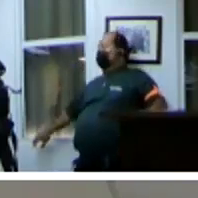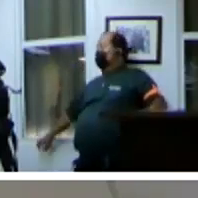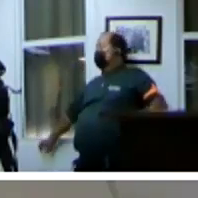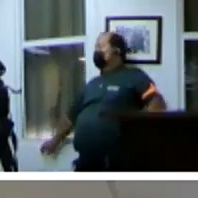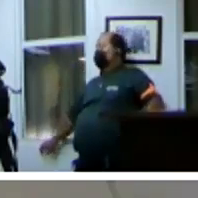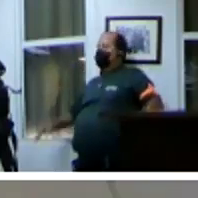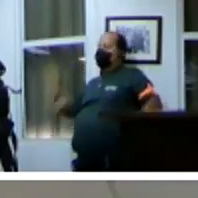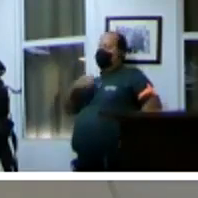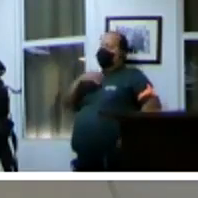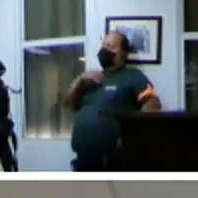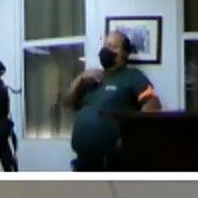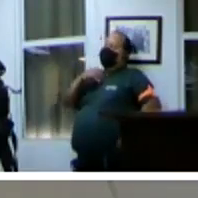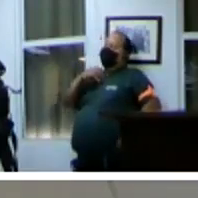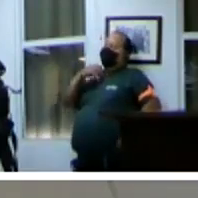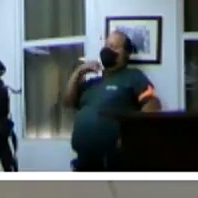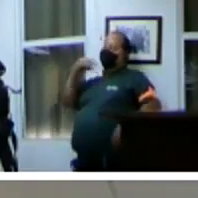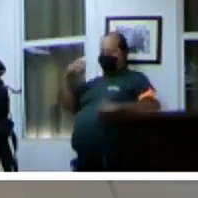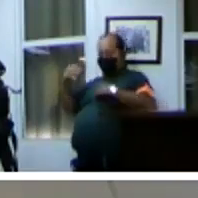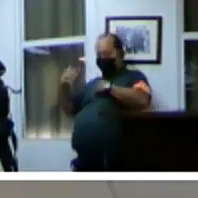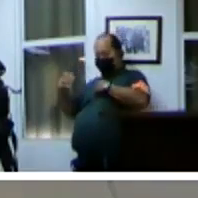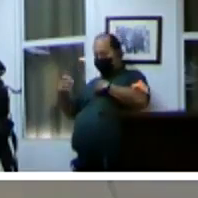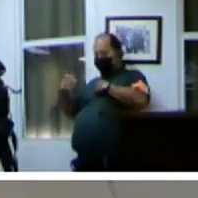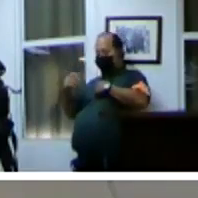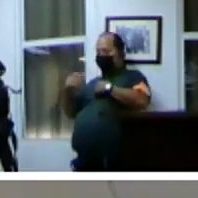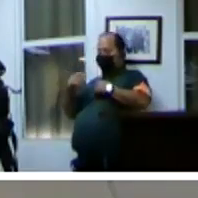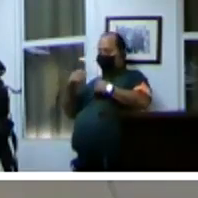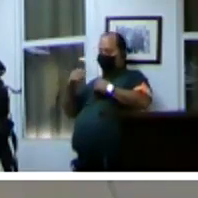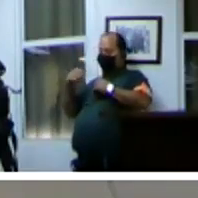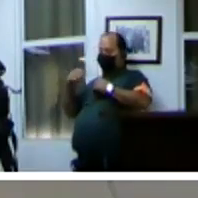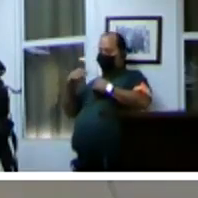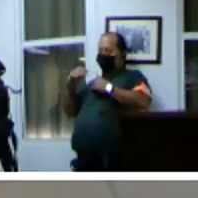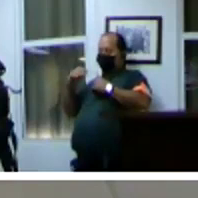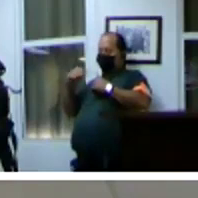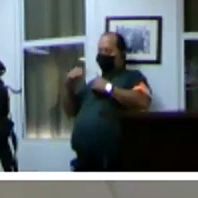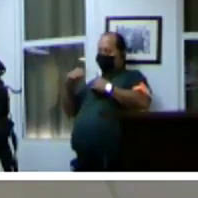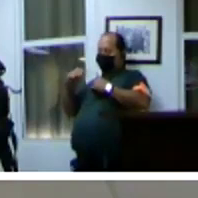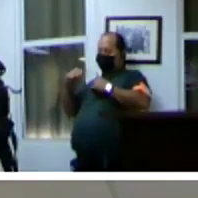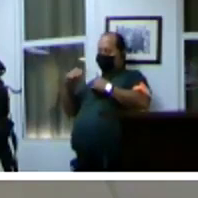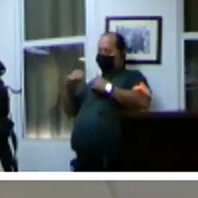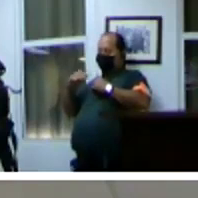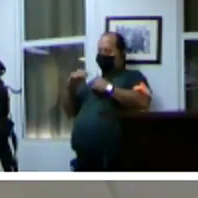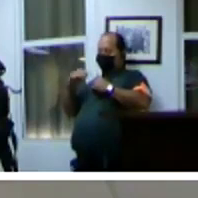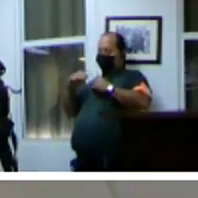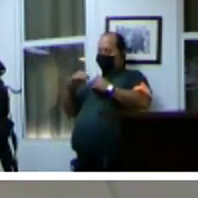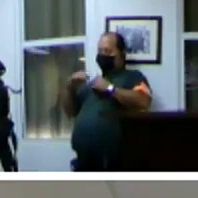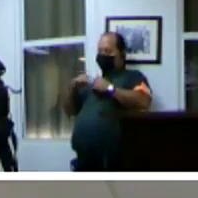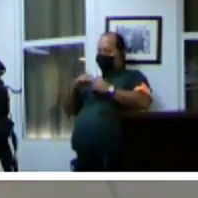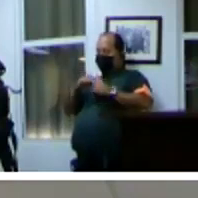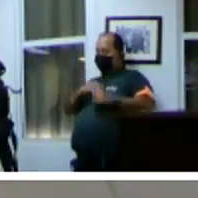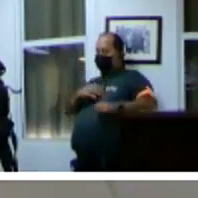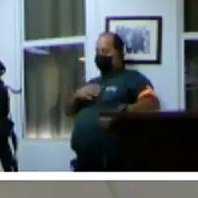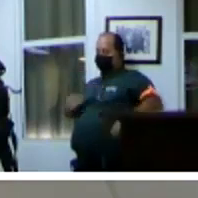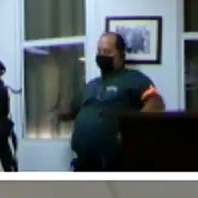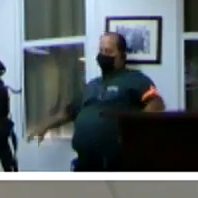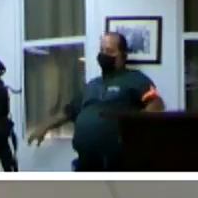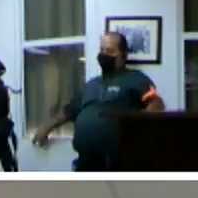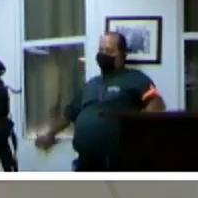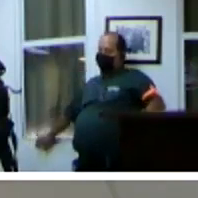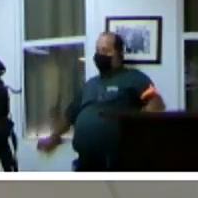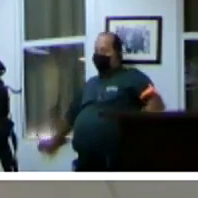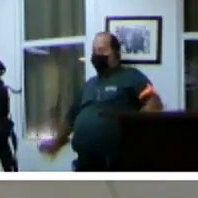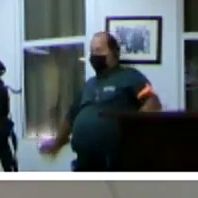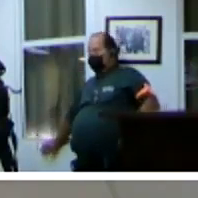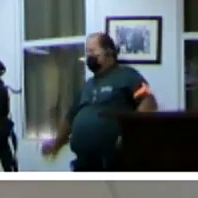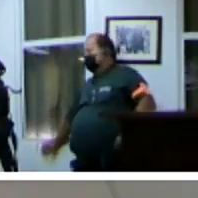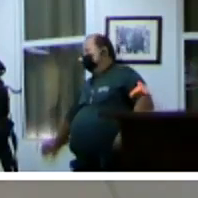ocurre el terremoto, todas las unidades que estaban disponibles se mantuvieron en servicio para poder suplir la